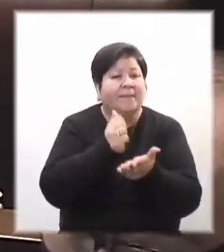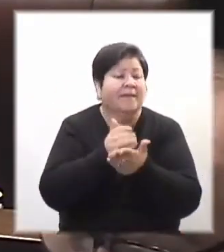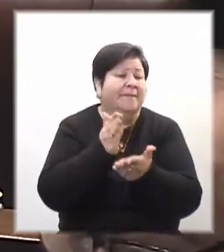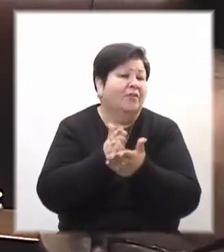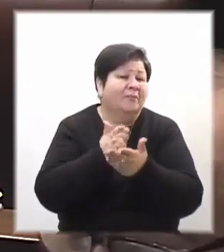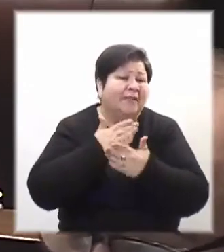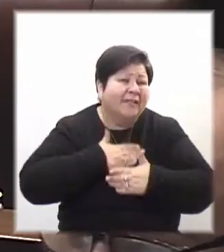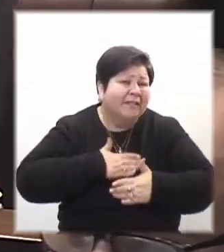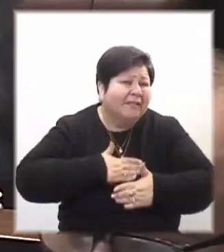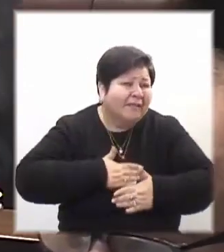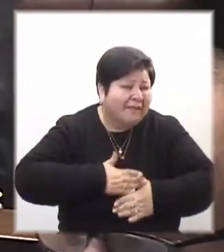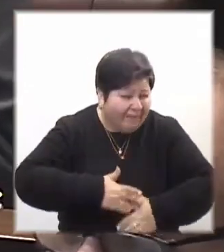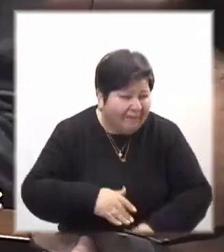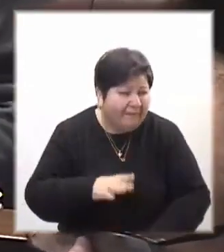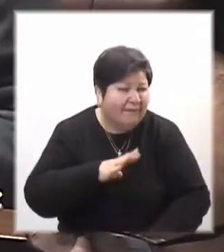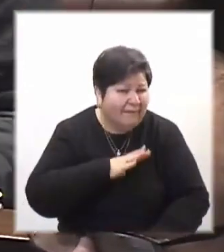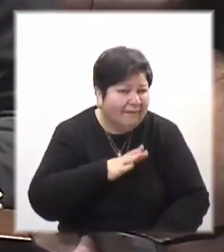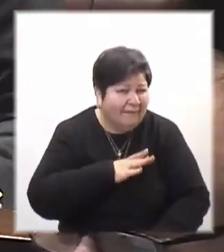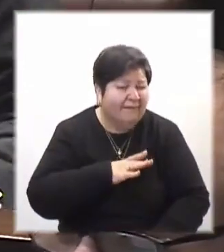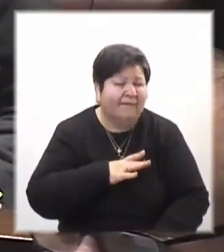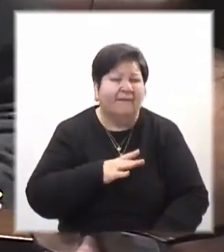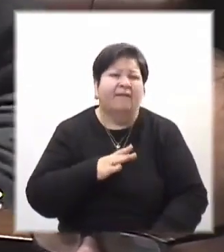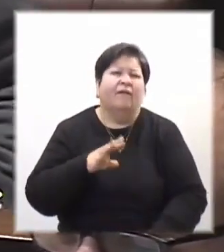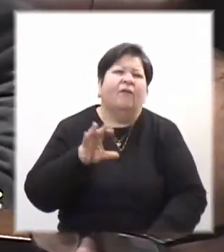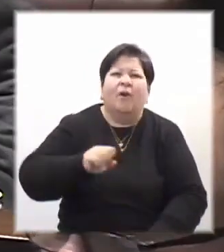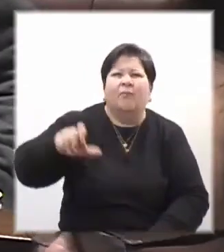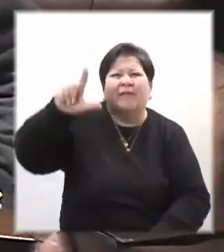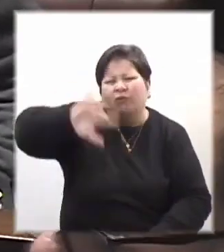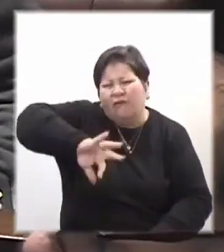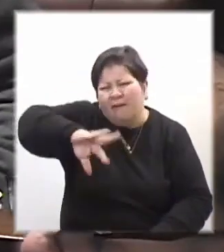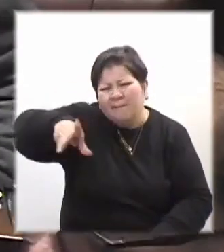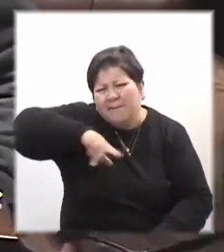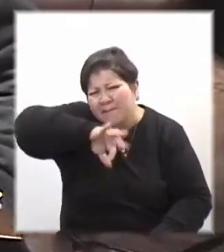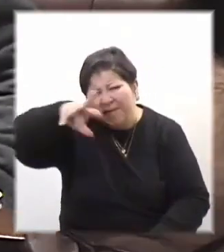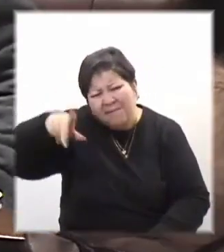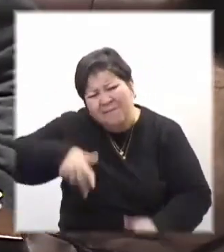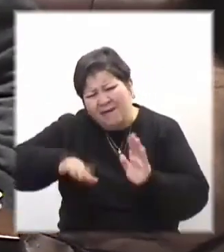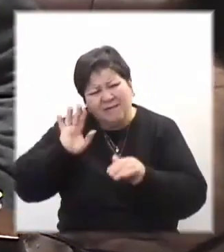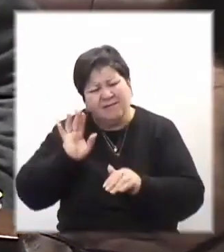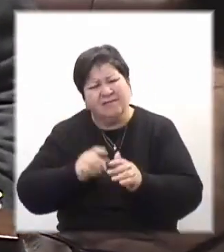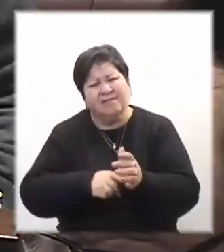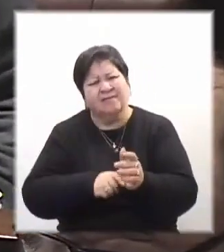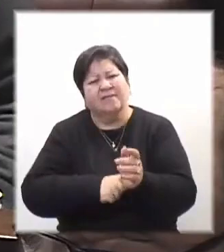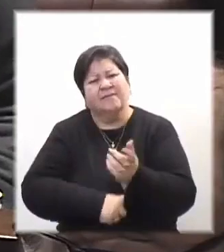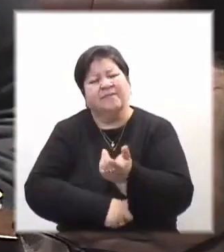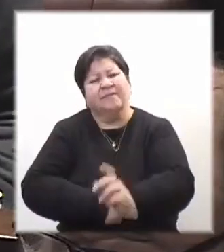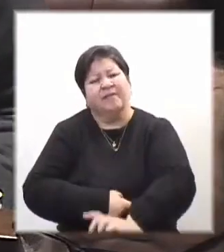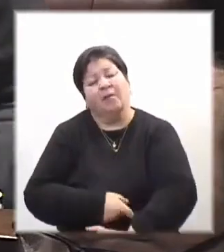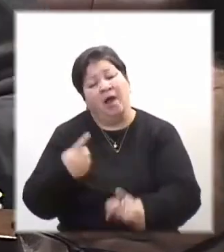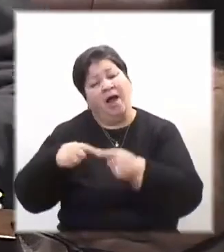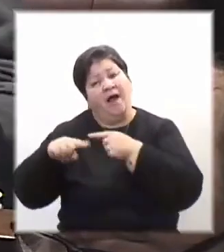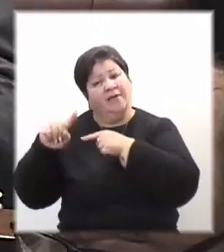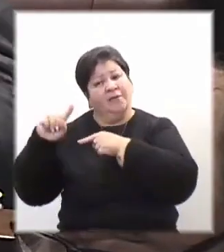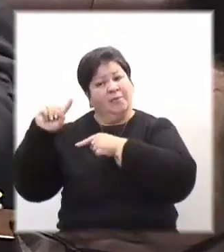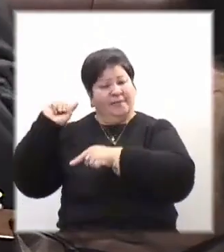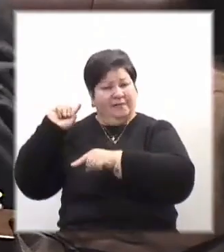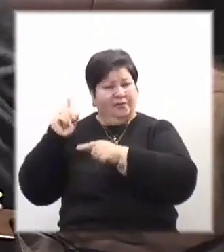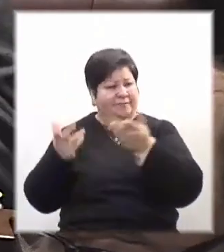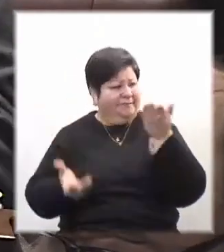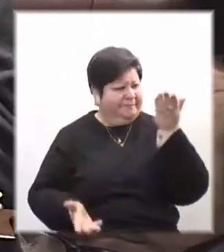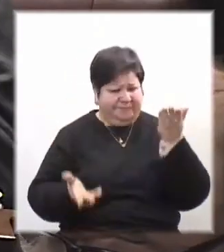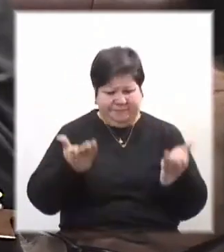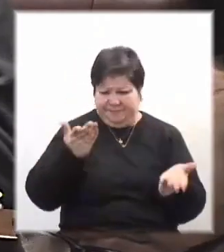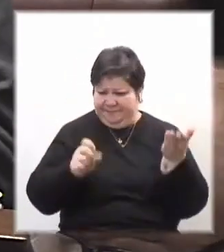en algunos departamentos no solo aumentó todo sino que aumentó particularmente la rapiña con respecto al año anterior